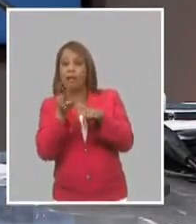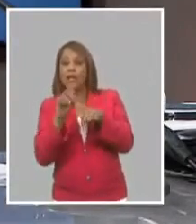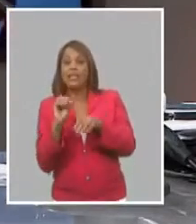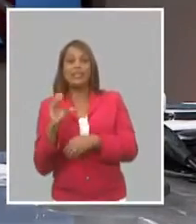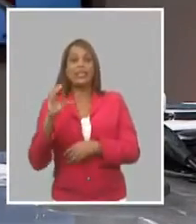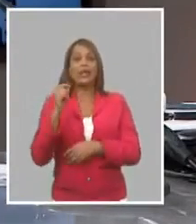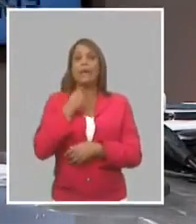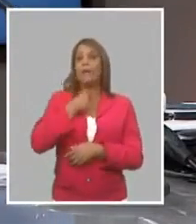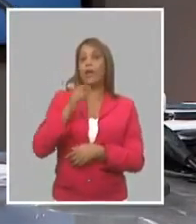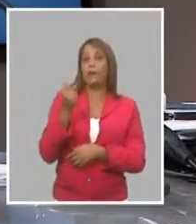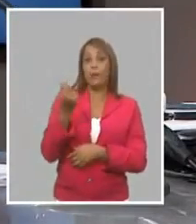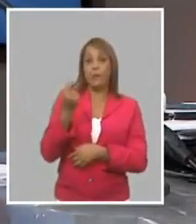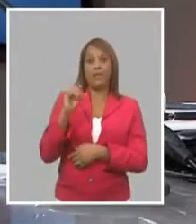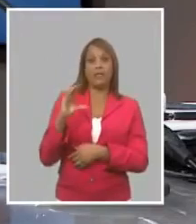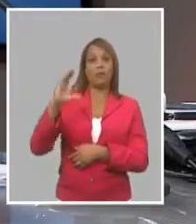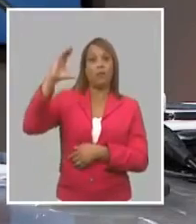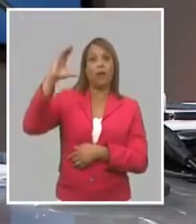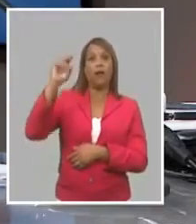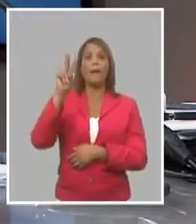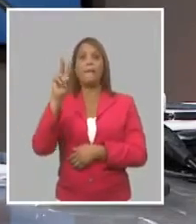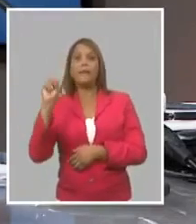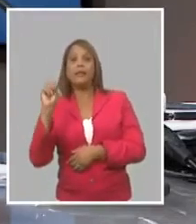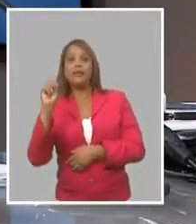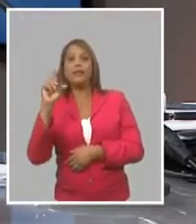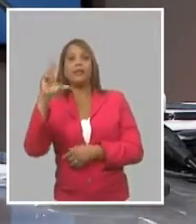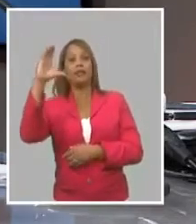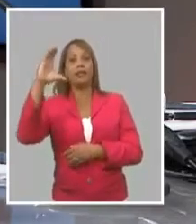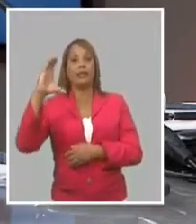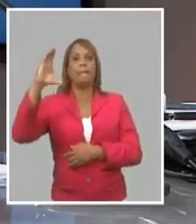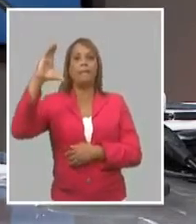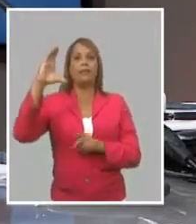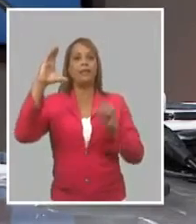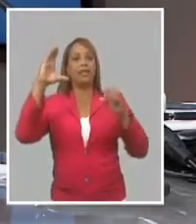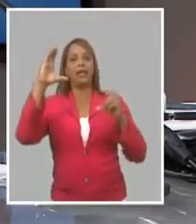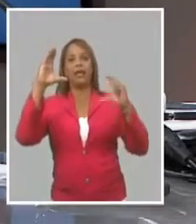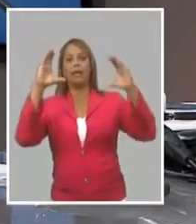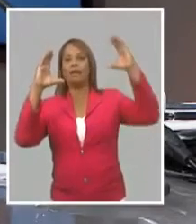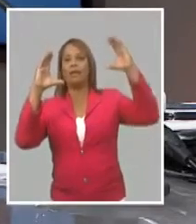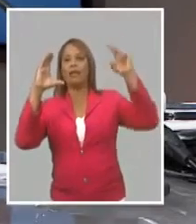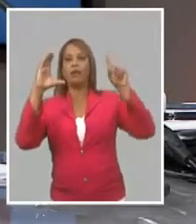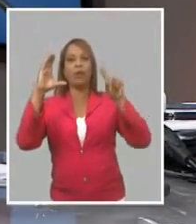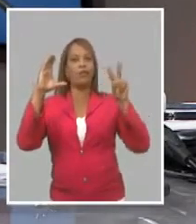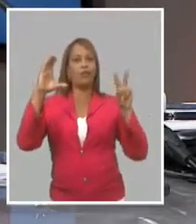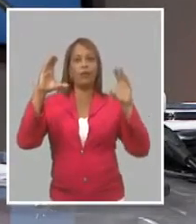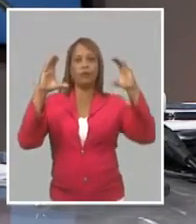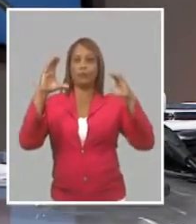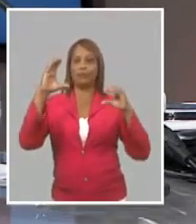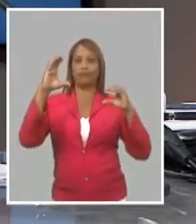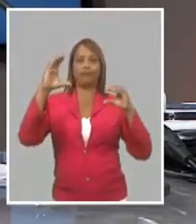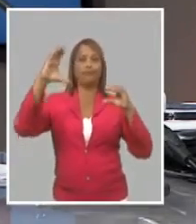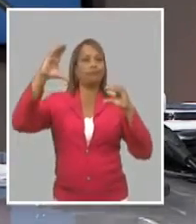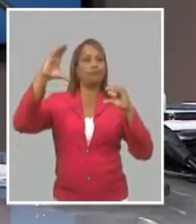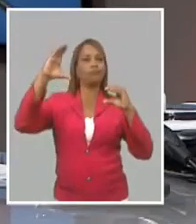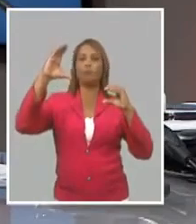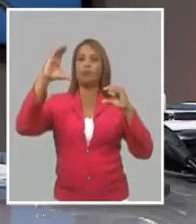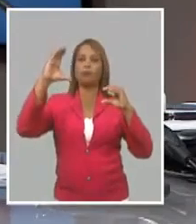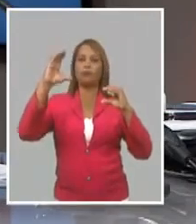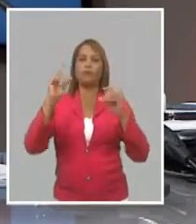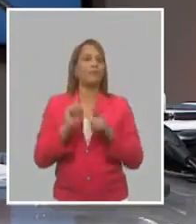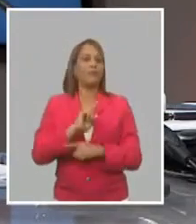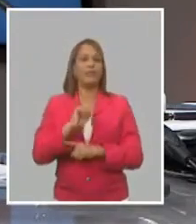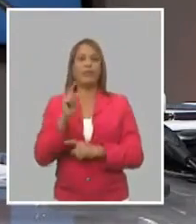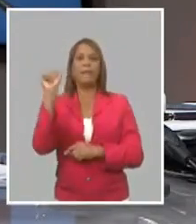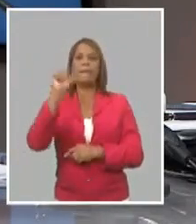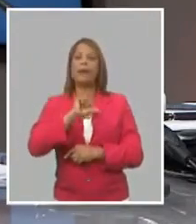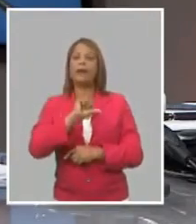20, la diferencia entre 12 y 20, que es 8, es una inflación por encima del diseño.